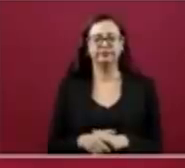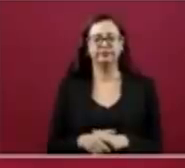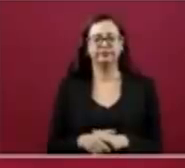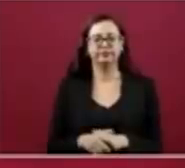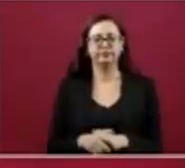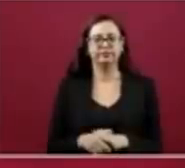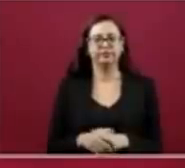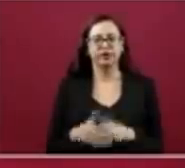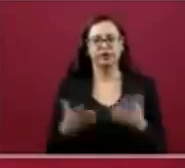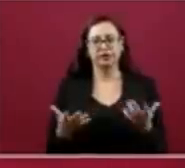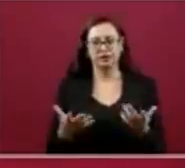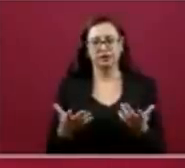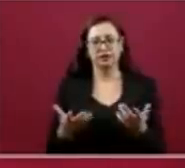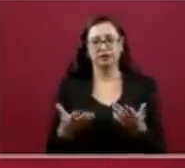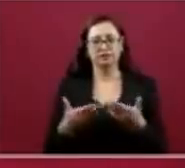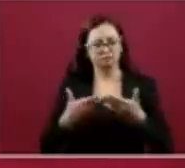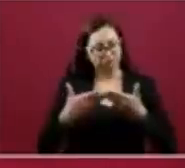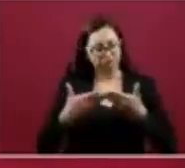abrir